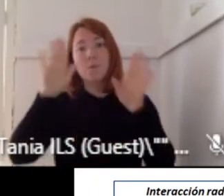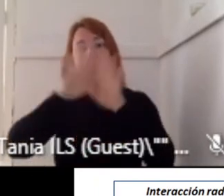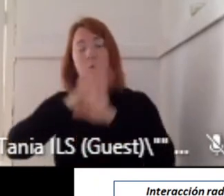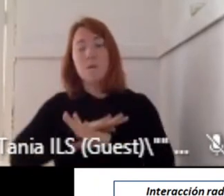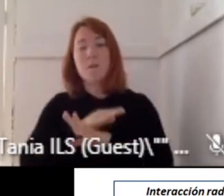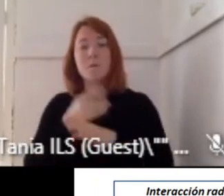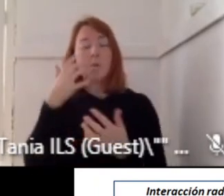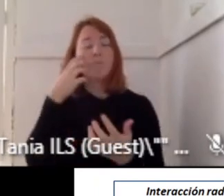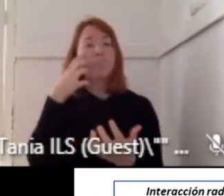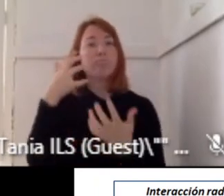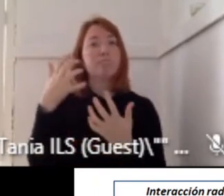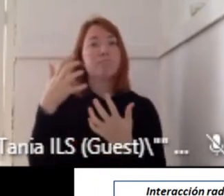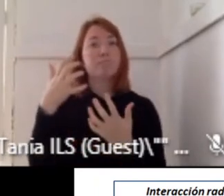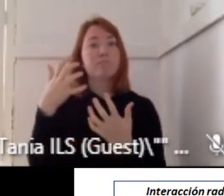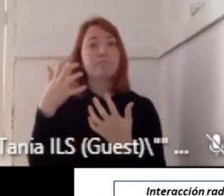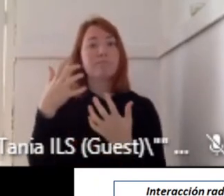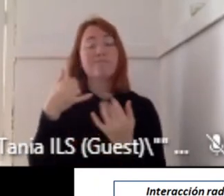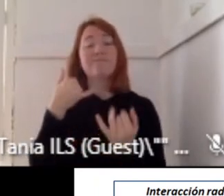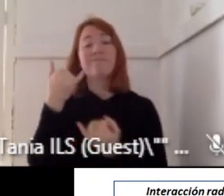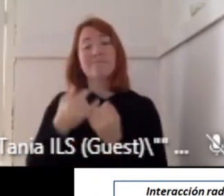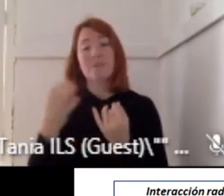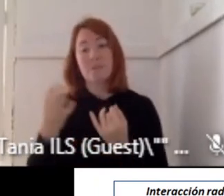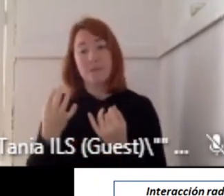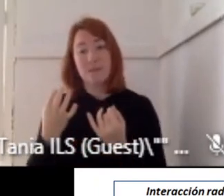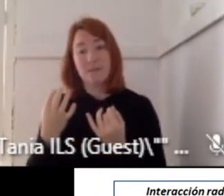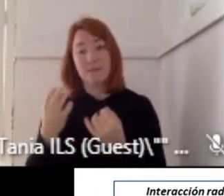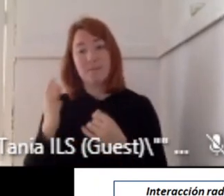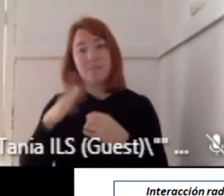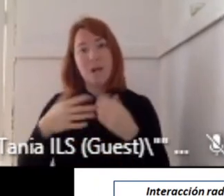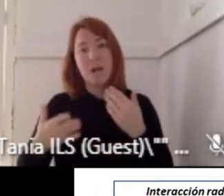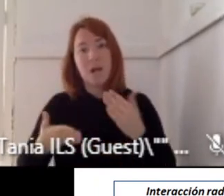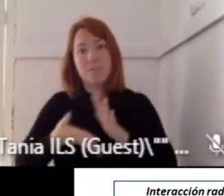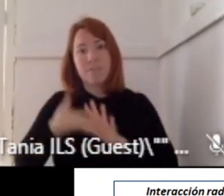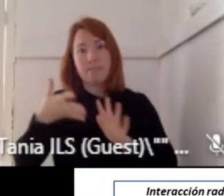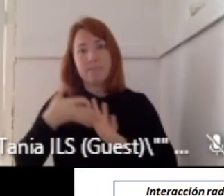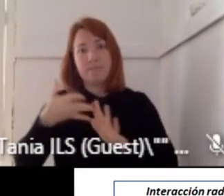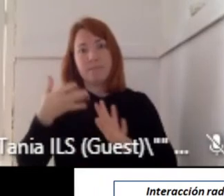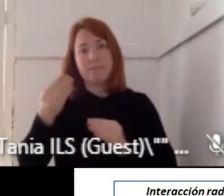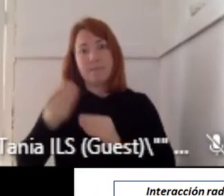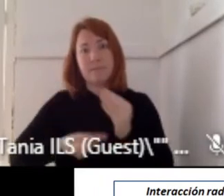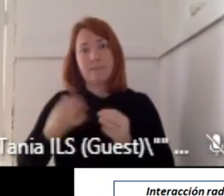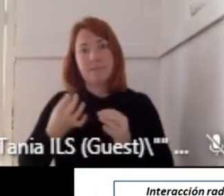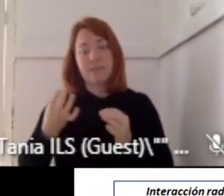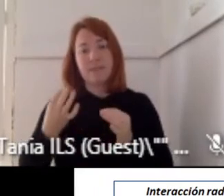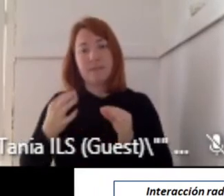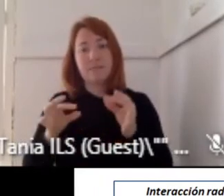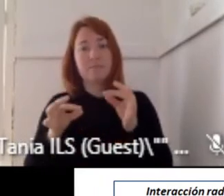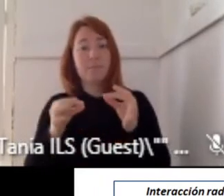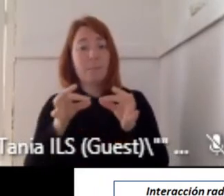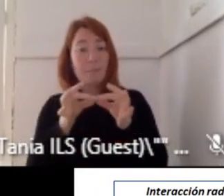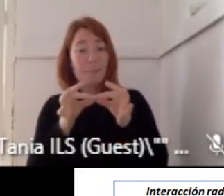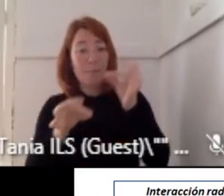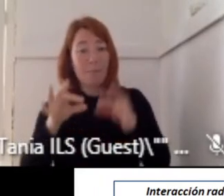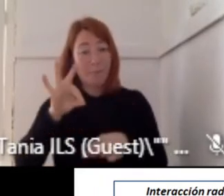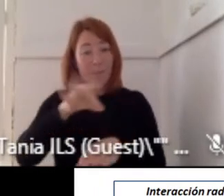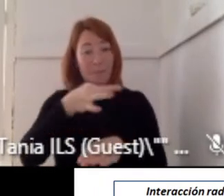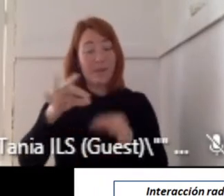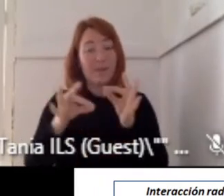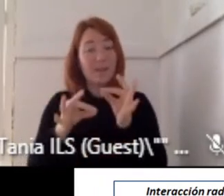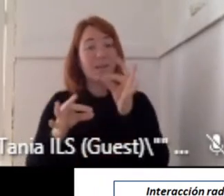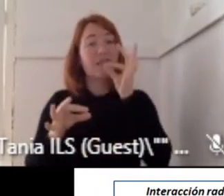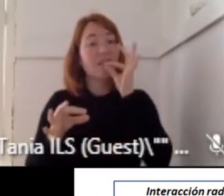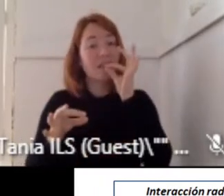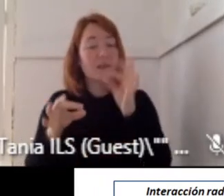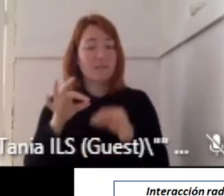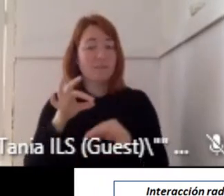sulfuro de zinc. Y el problema es que para ir más rápido lo que hacían era meter el pincel en la boca. Entonces con cada dígito que pintaban